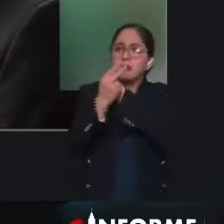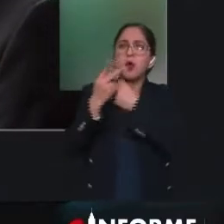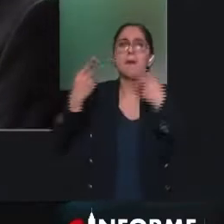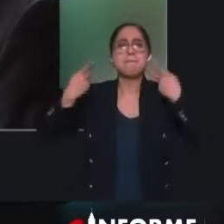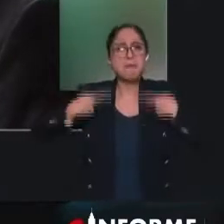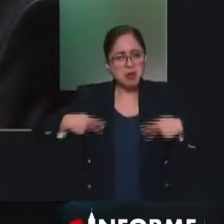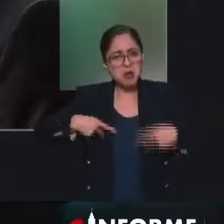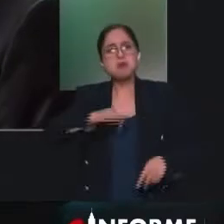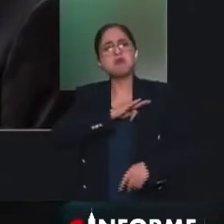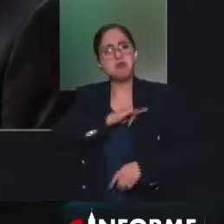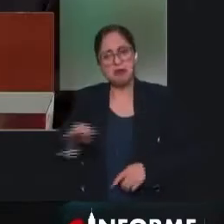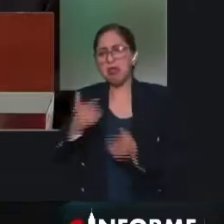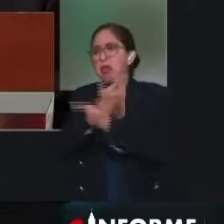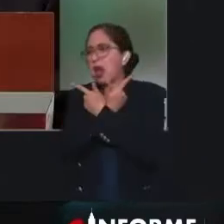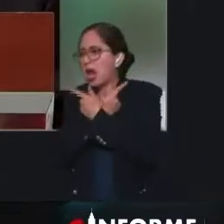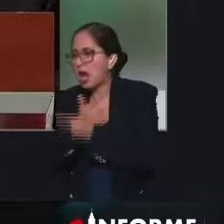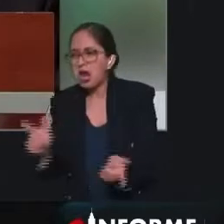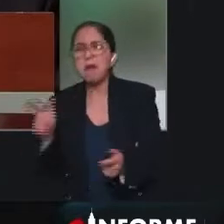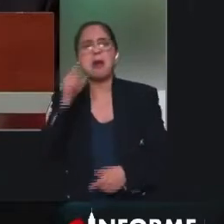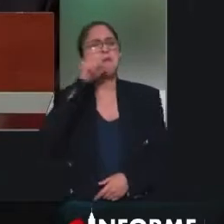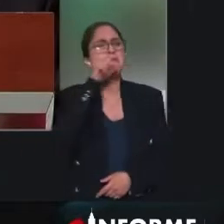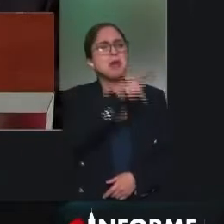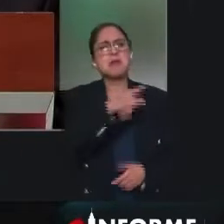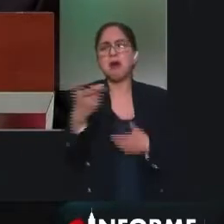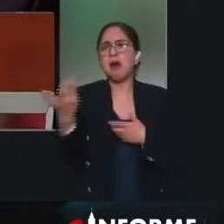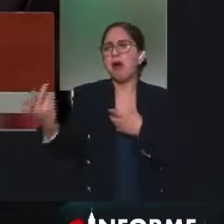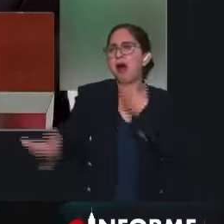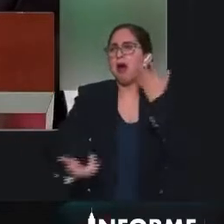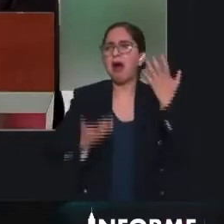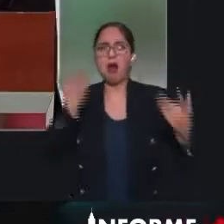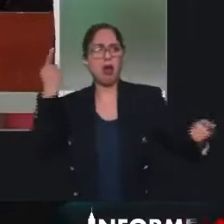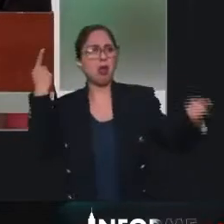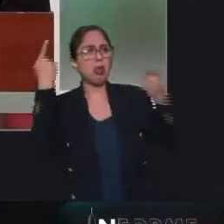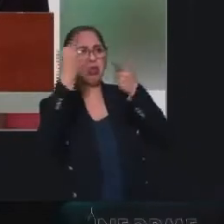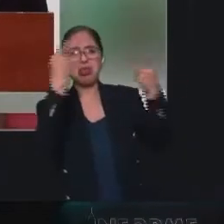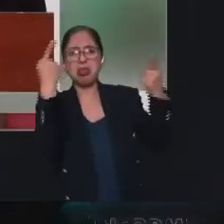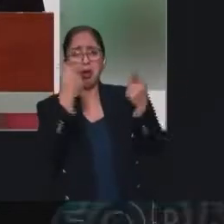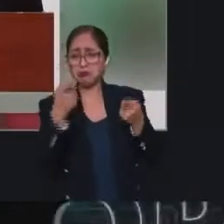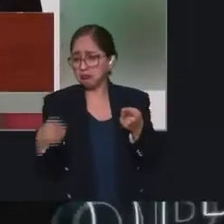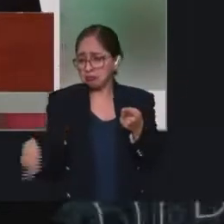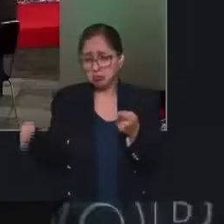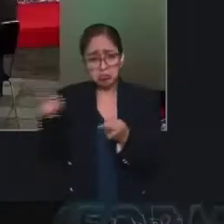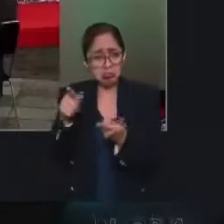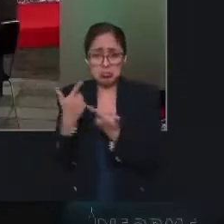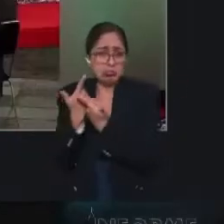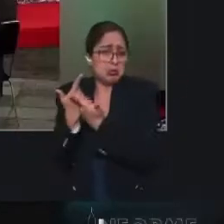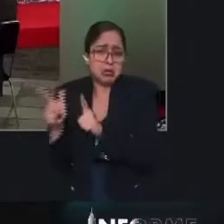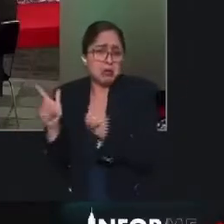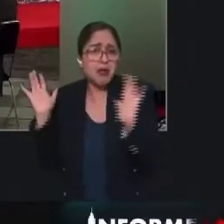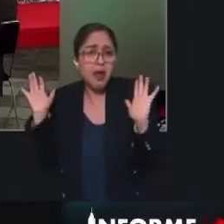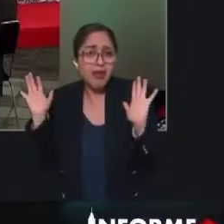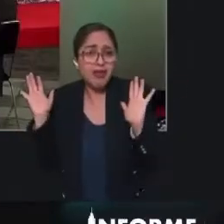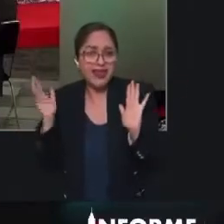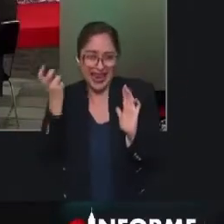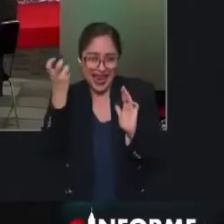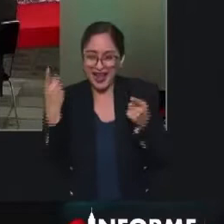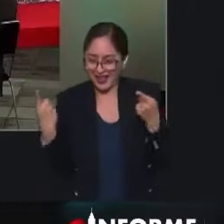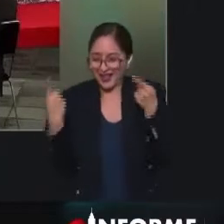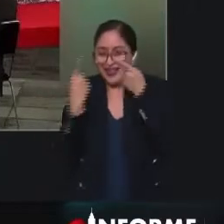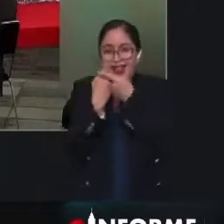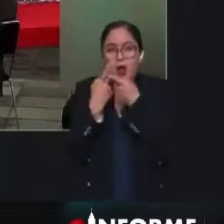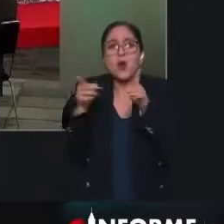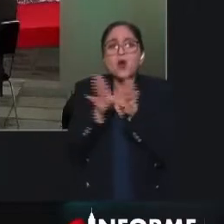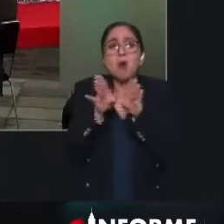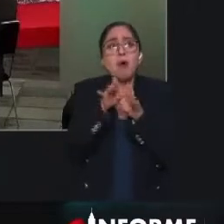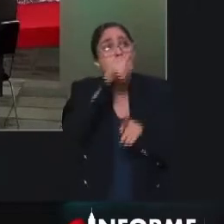mucha censura y donde se les persigue, y pueden hacerlo con toda la libertad del mundo, lo cual pues claro, digamos, invalida sus dichos. Y creo que esa